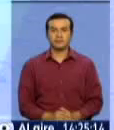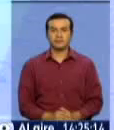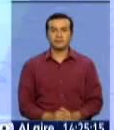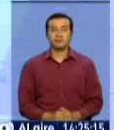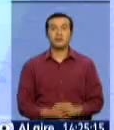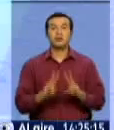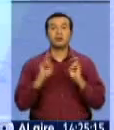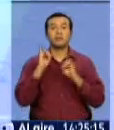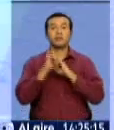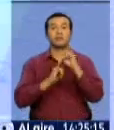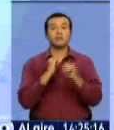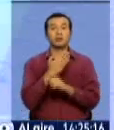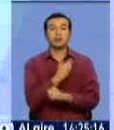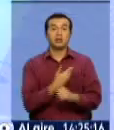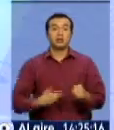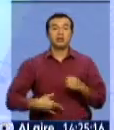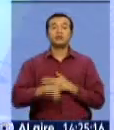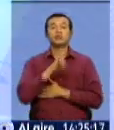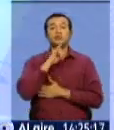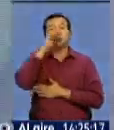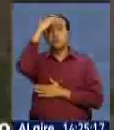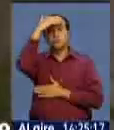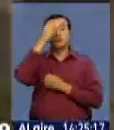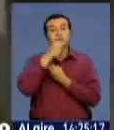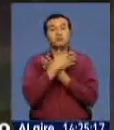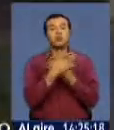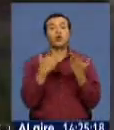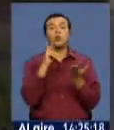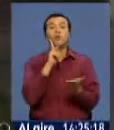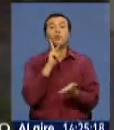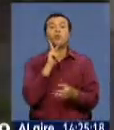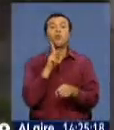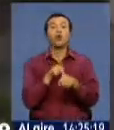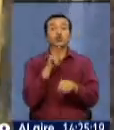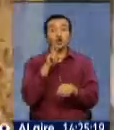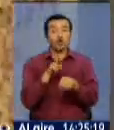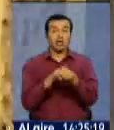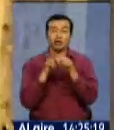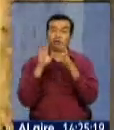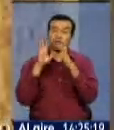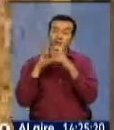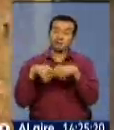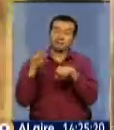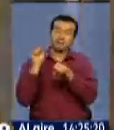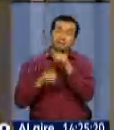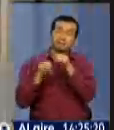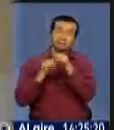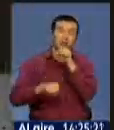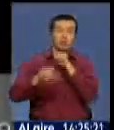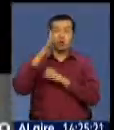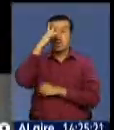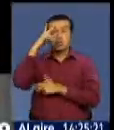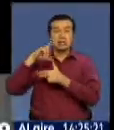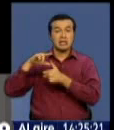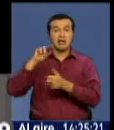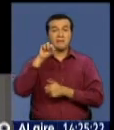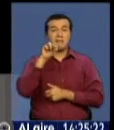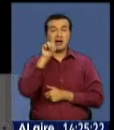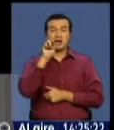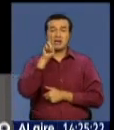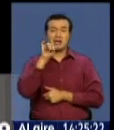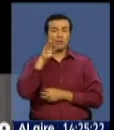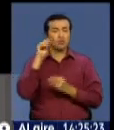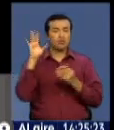Y en lo internacional, el presidente de Estados Unidos, Donald Trump, declaró a Puerto Rico zona de gran desastre tras el paso del huracán María, que dejó muertos y